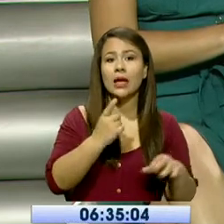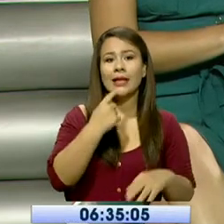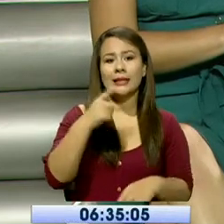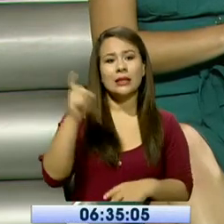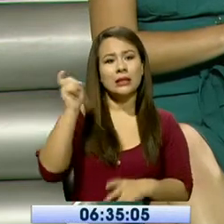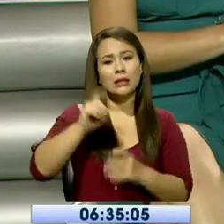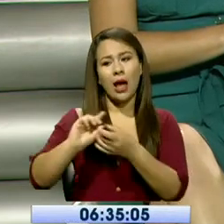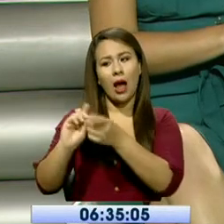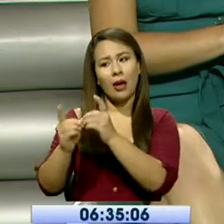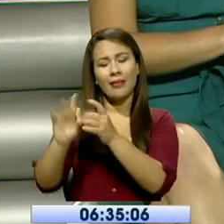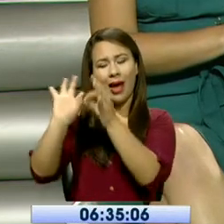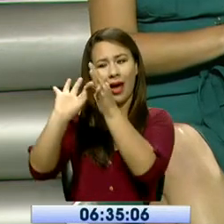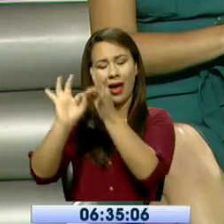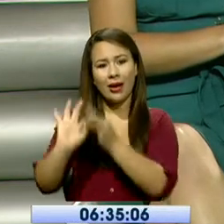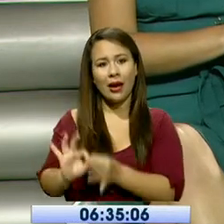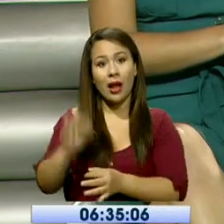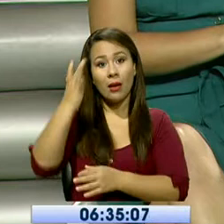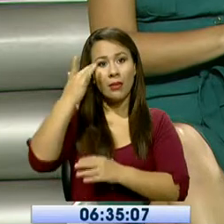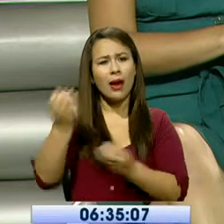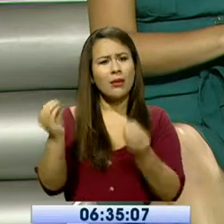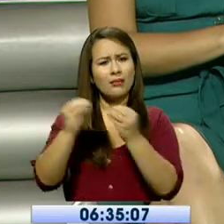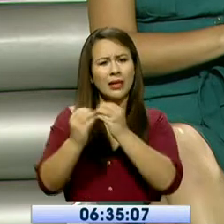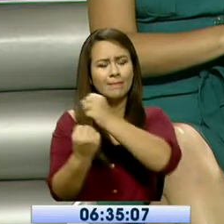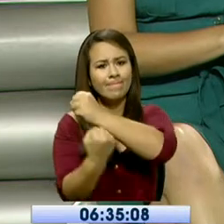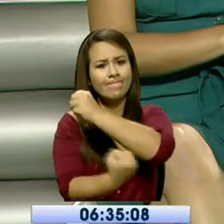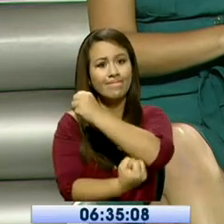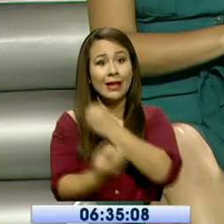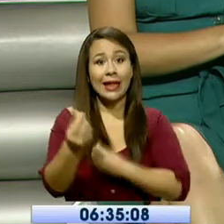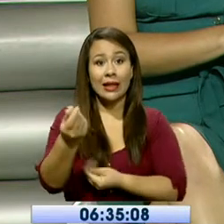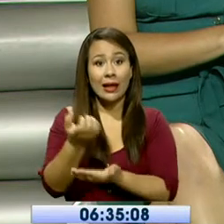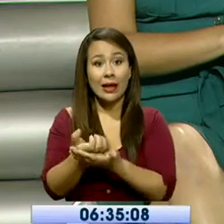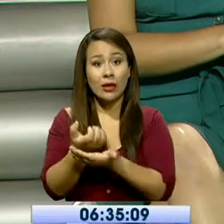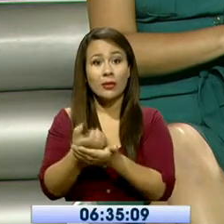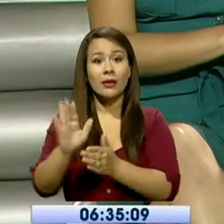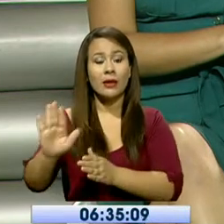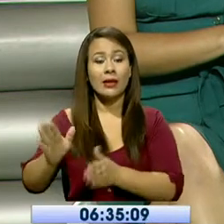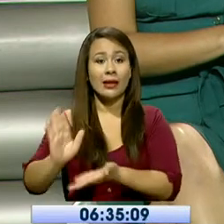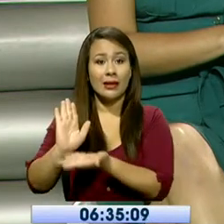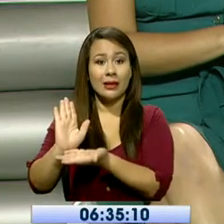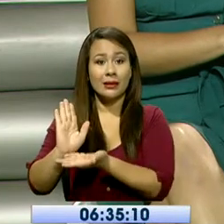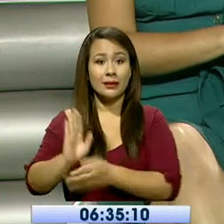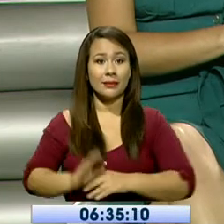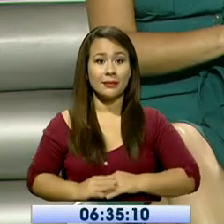que se deben tomar para fortalecer la situación financiera del iess